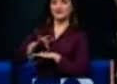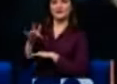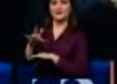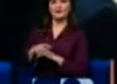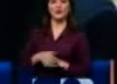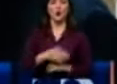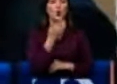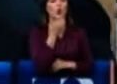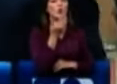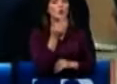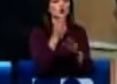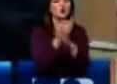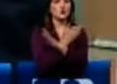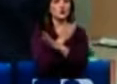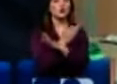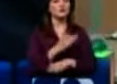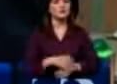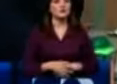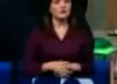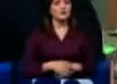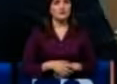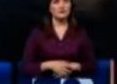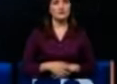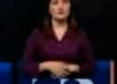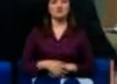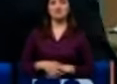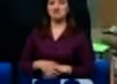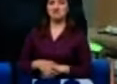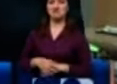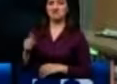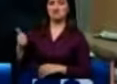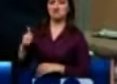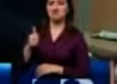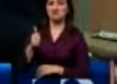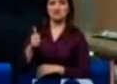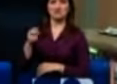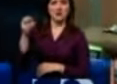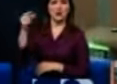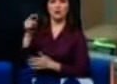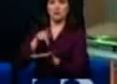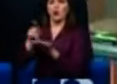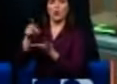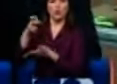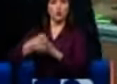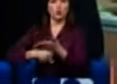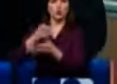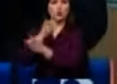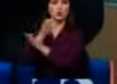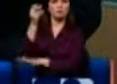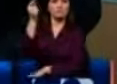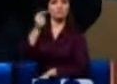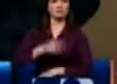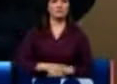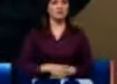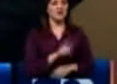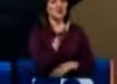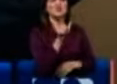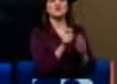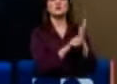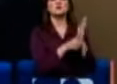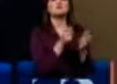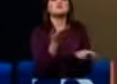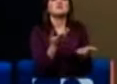para obtener el turno? Para poder ser atendido. Bueno, fue rápido, llegué, pagué la multa y me dieron el turno para acá. ¿Qué le pasó a su cédula?